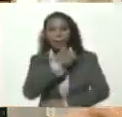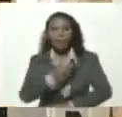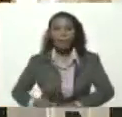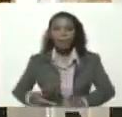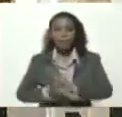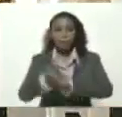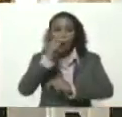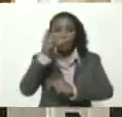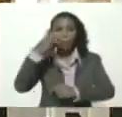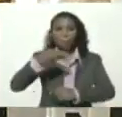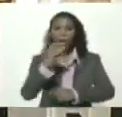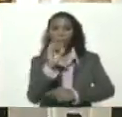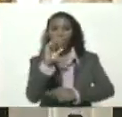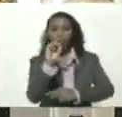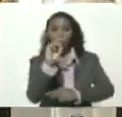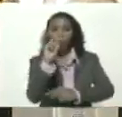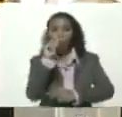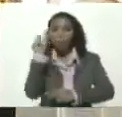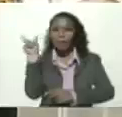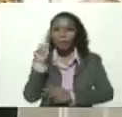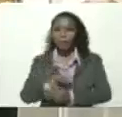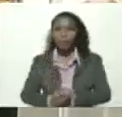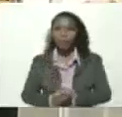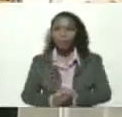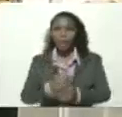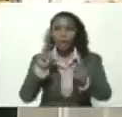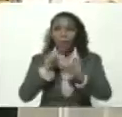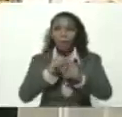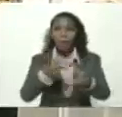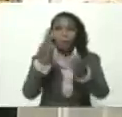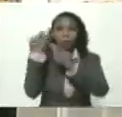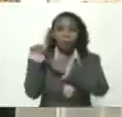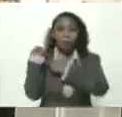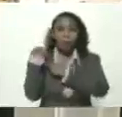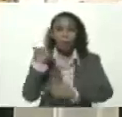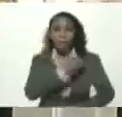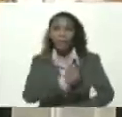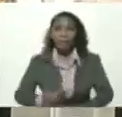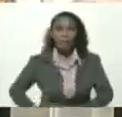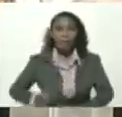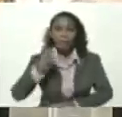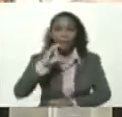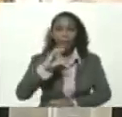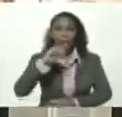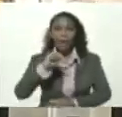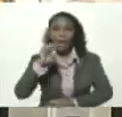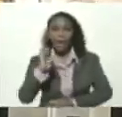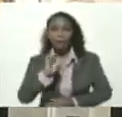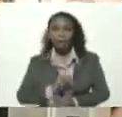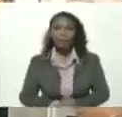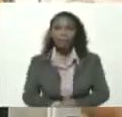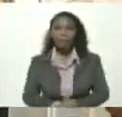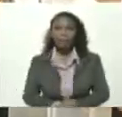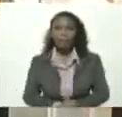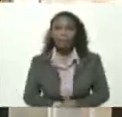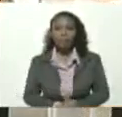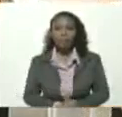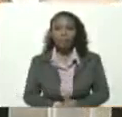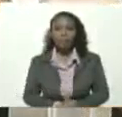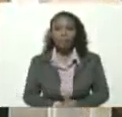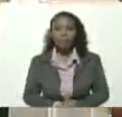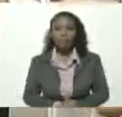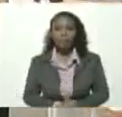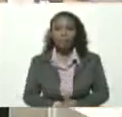Pedro Calzadilla. Buenos días, seguidamente palabras a cargo del ciudadano Pedro Enrique Calzadilla Pérez, presidente del Consejo